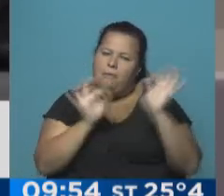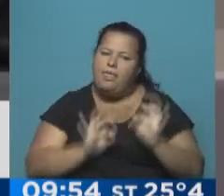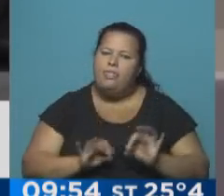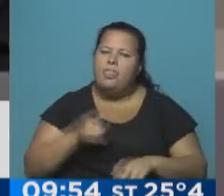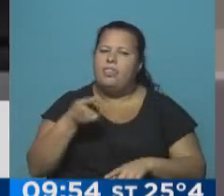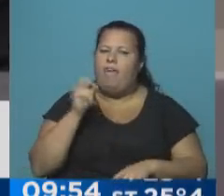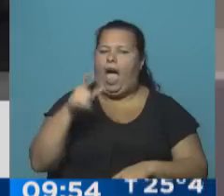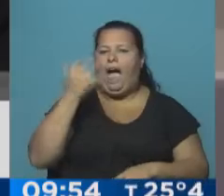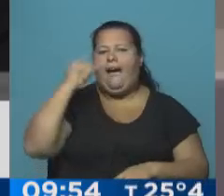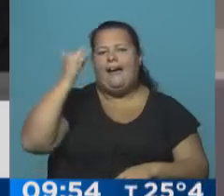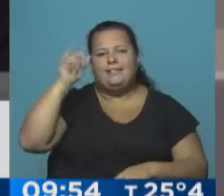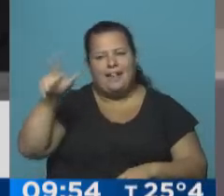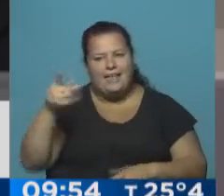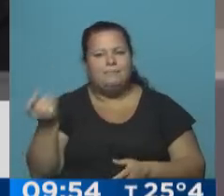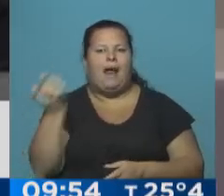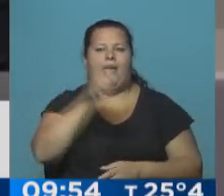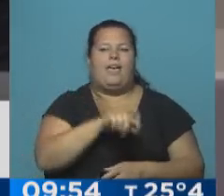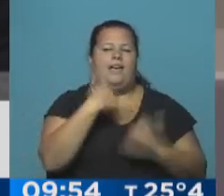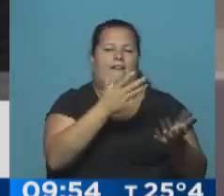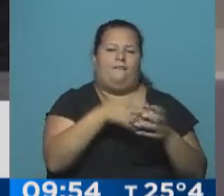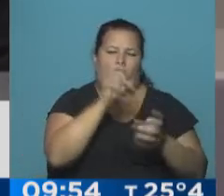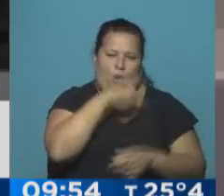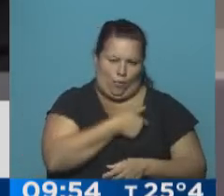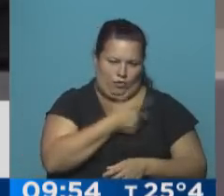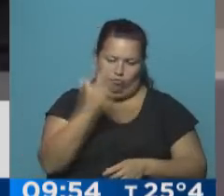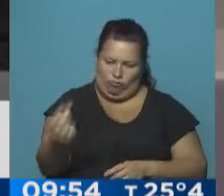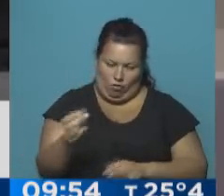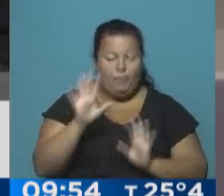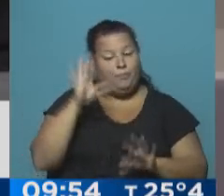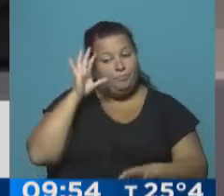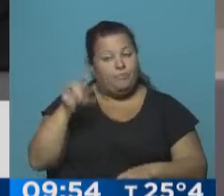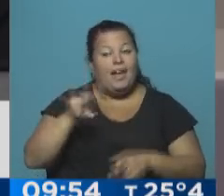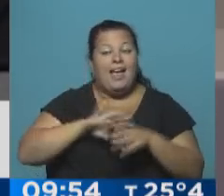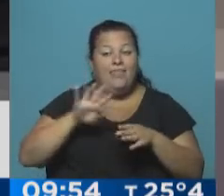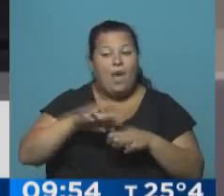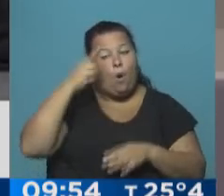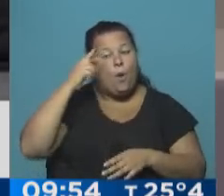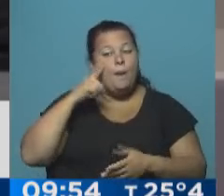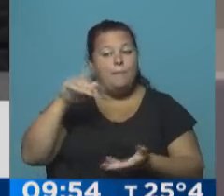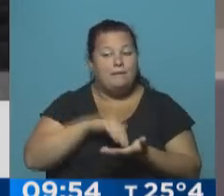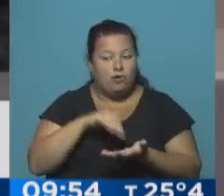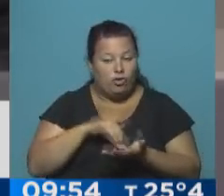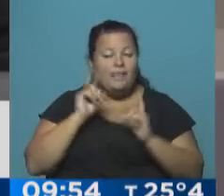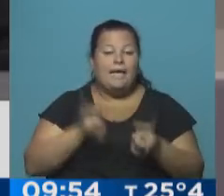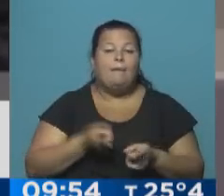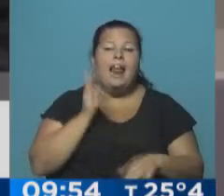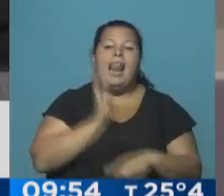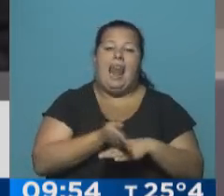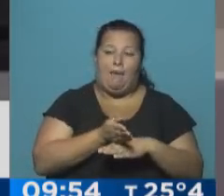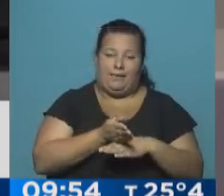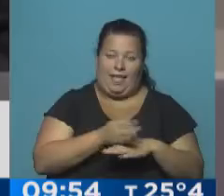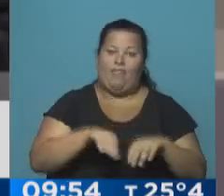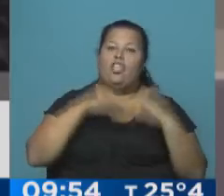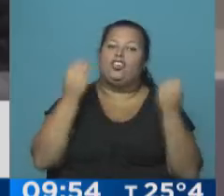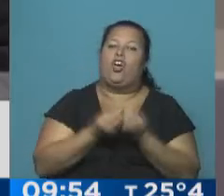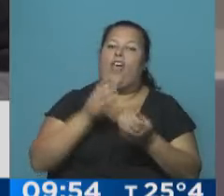la los intereses resarcitorios a favor de los fondos híres recordemos que esta deuda de 9000 millones además es la mitad de toda la